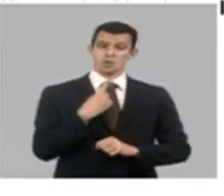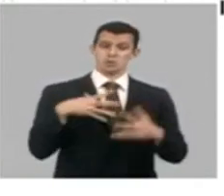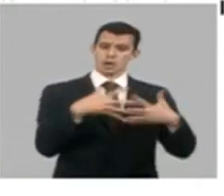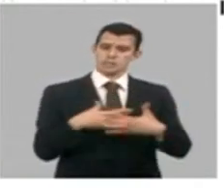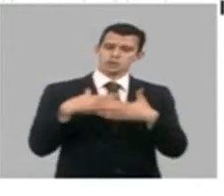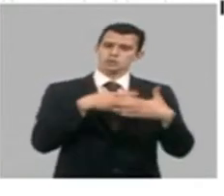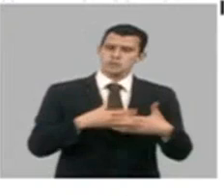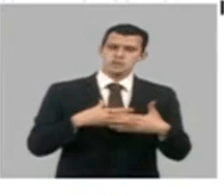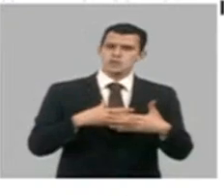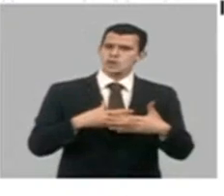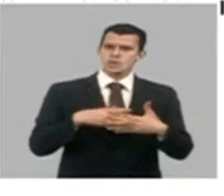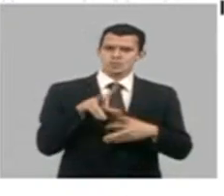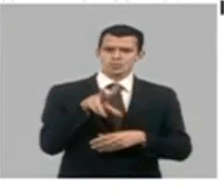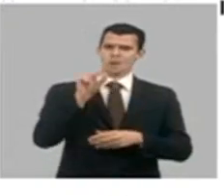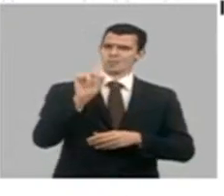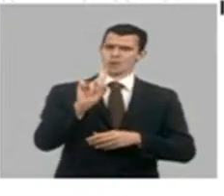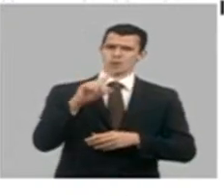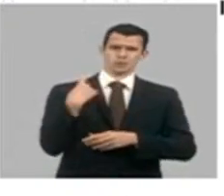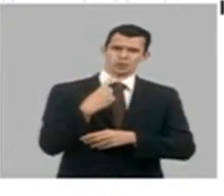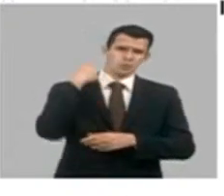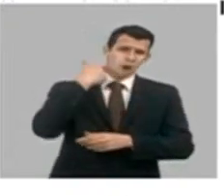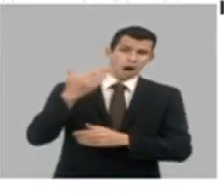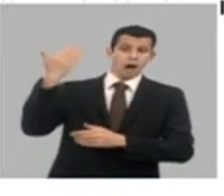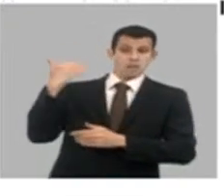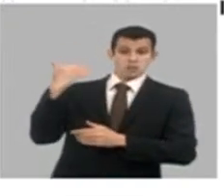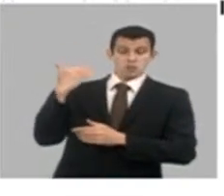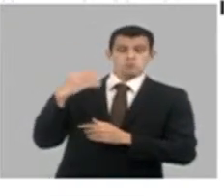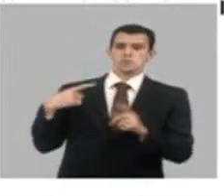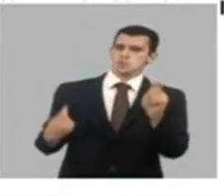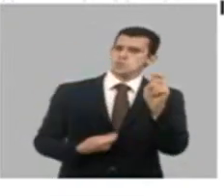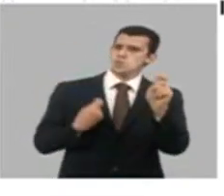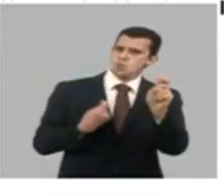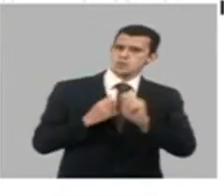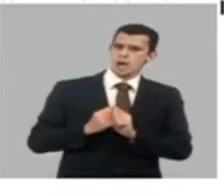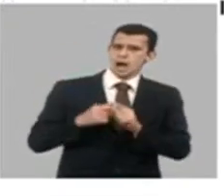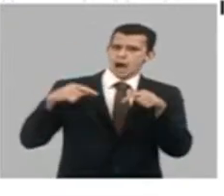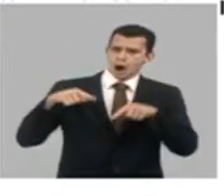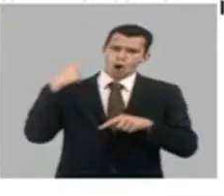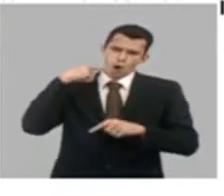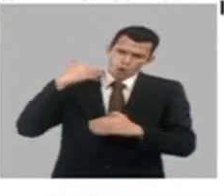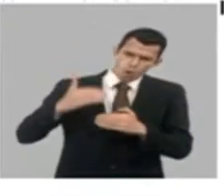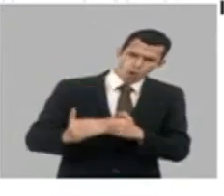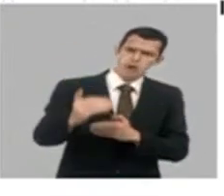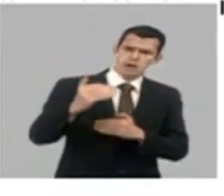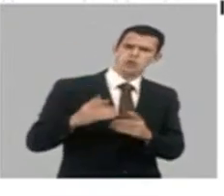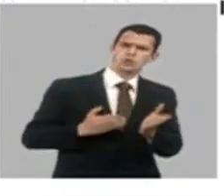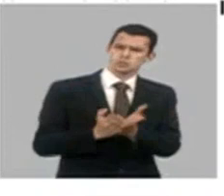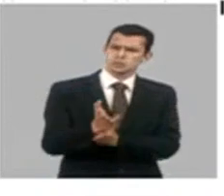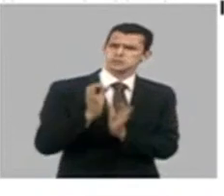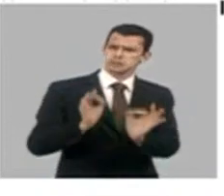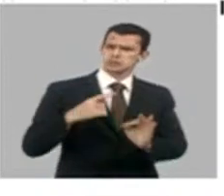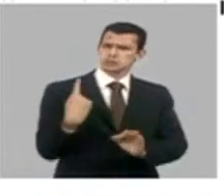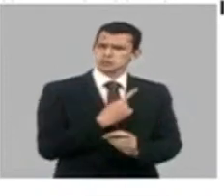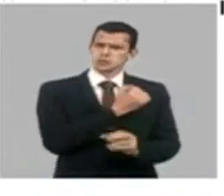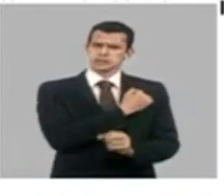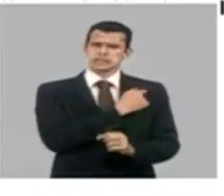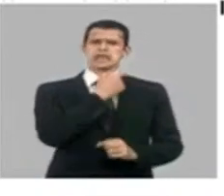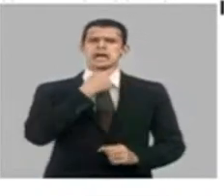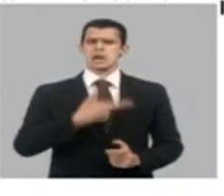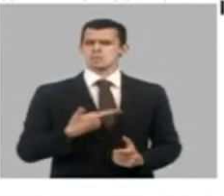duradero que enfrenta a nuestro país estos esfuerzos de los adversarios estadounidenses buscan